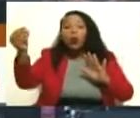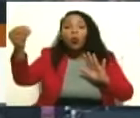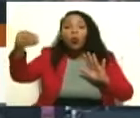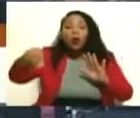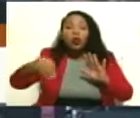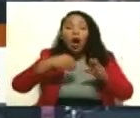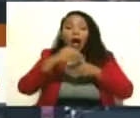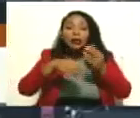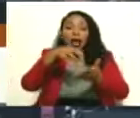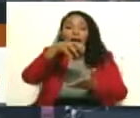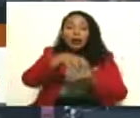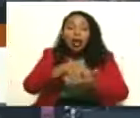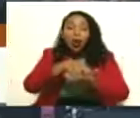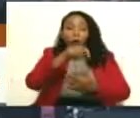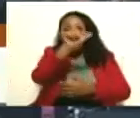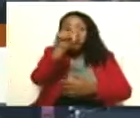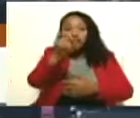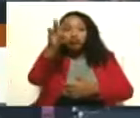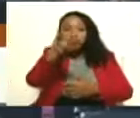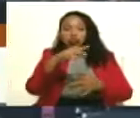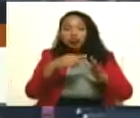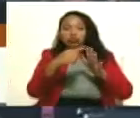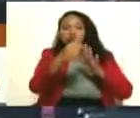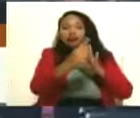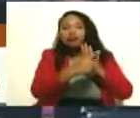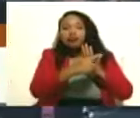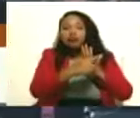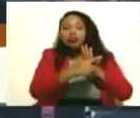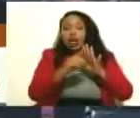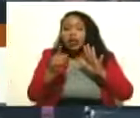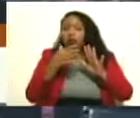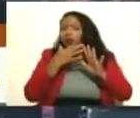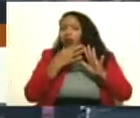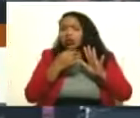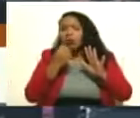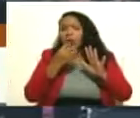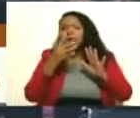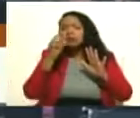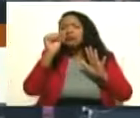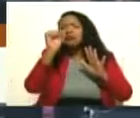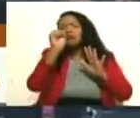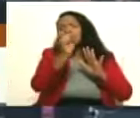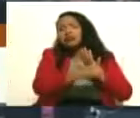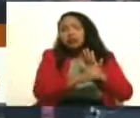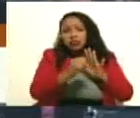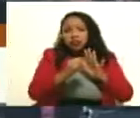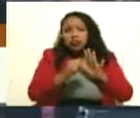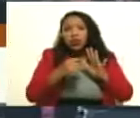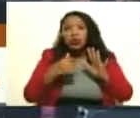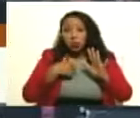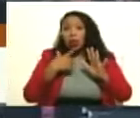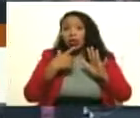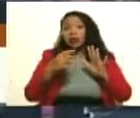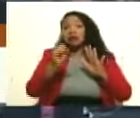el Estado Guayana Esequiba. Eso es sencillo, el pueblo puede decir sí o no. No, yo voy a decir